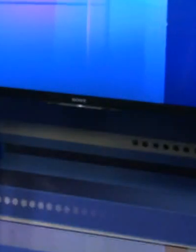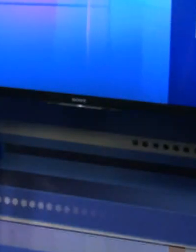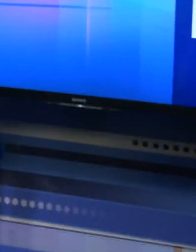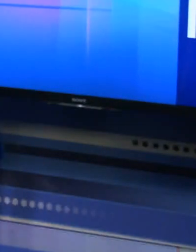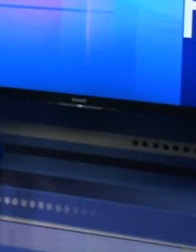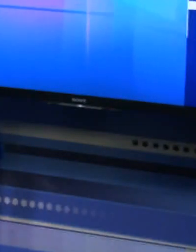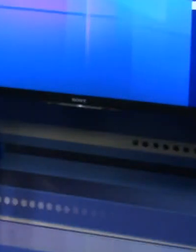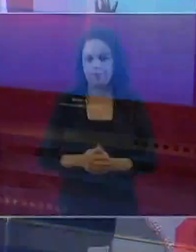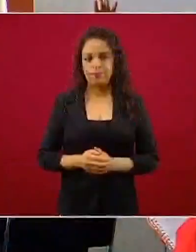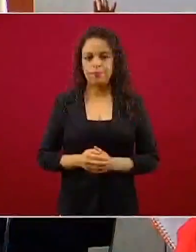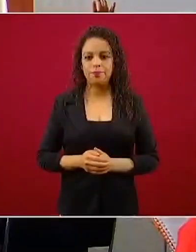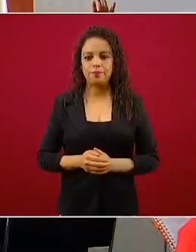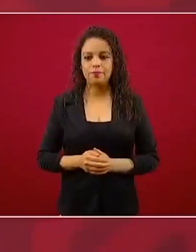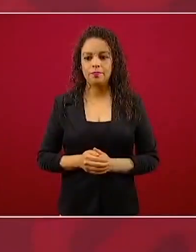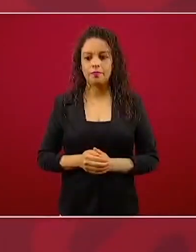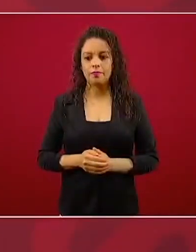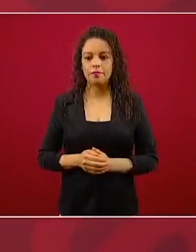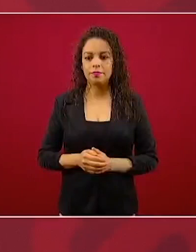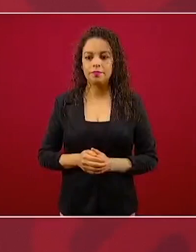sociedad.